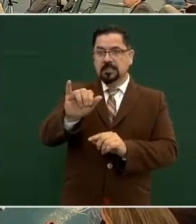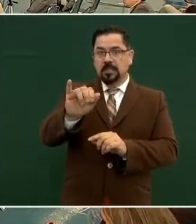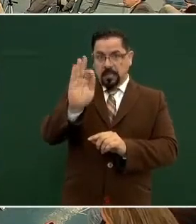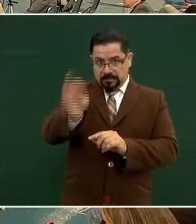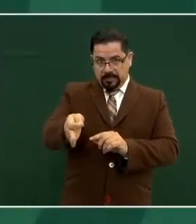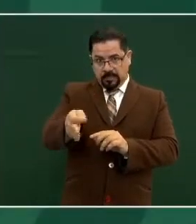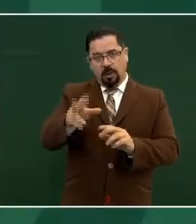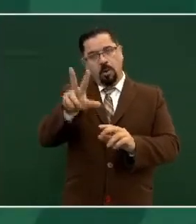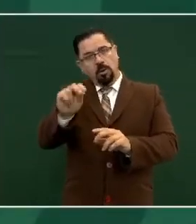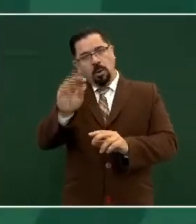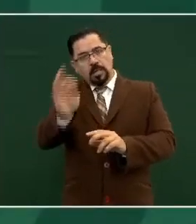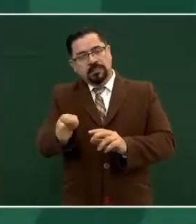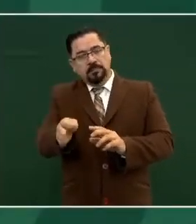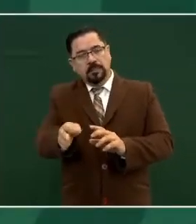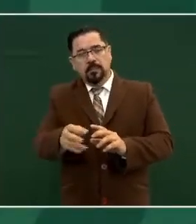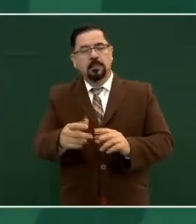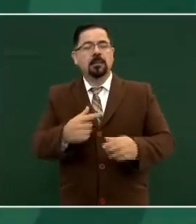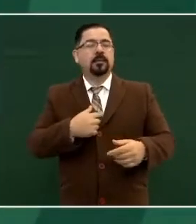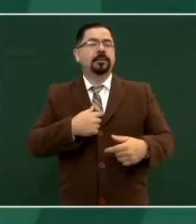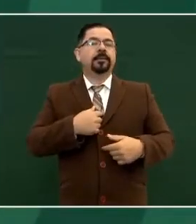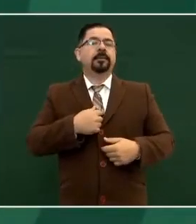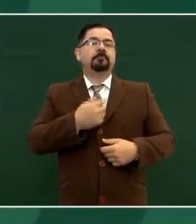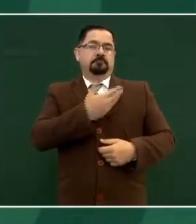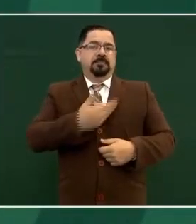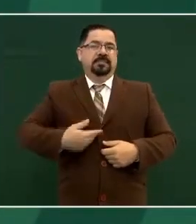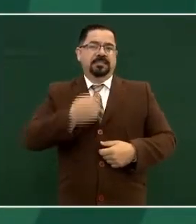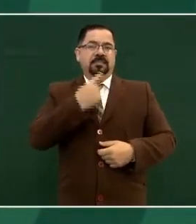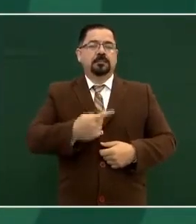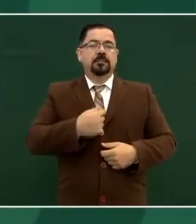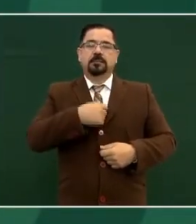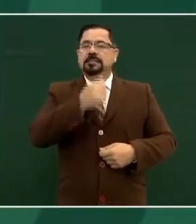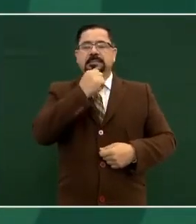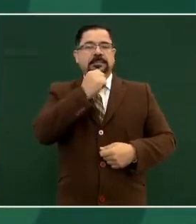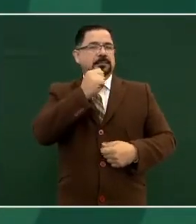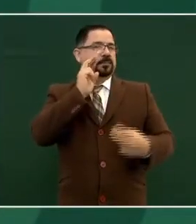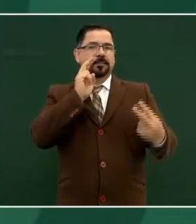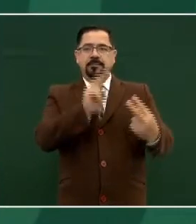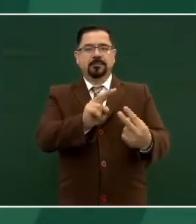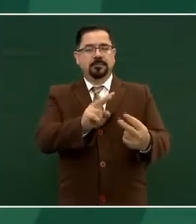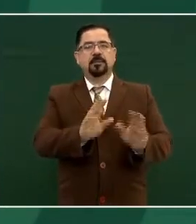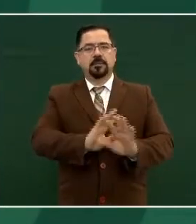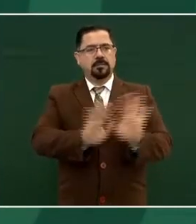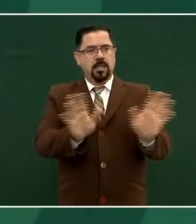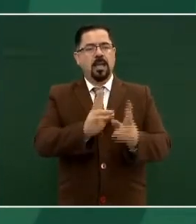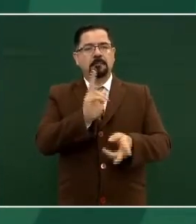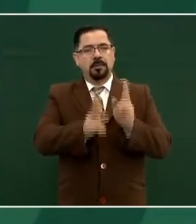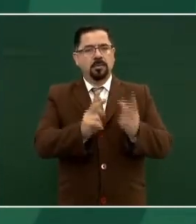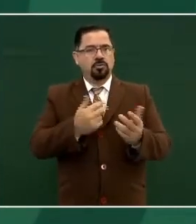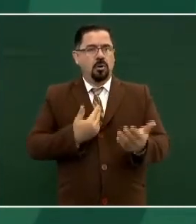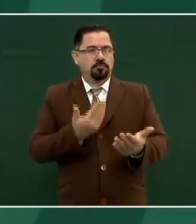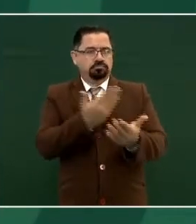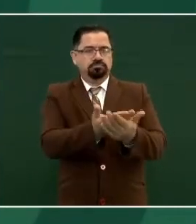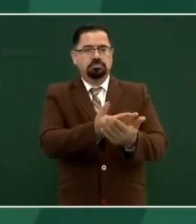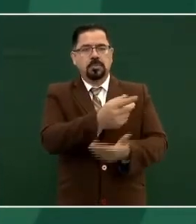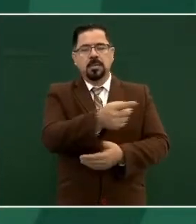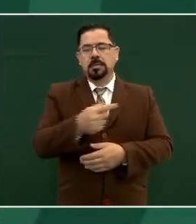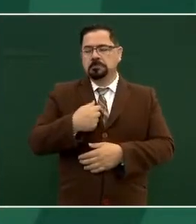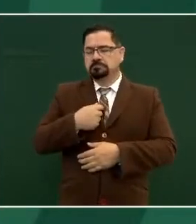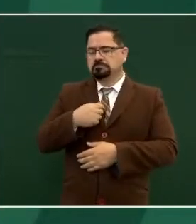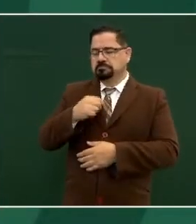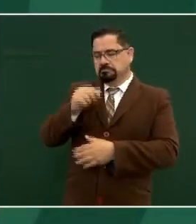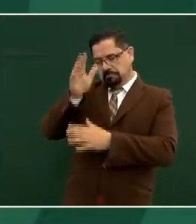visto, pero hablamos, yo le hice el planteamiento, ella me dijo que estaba de